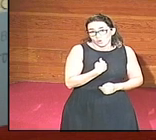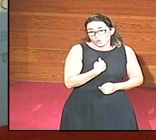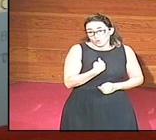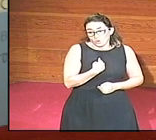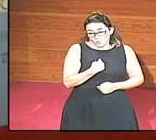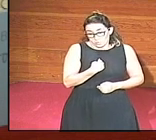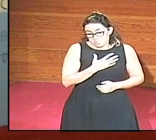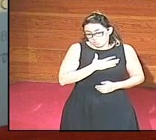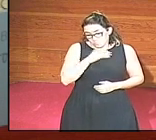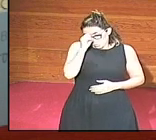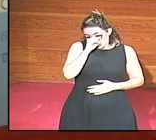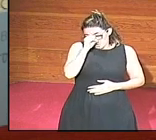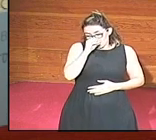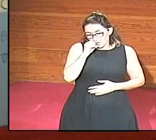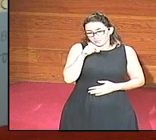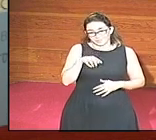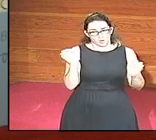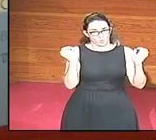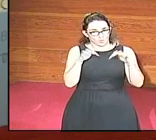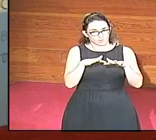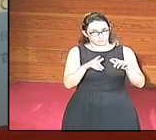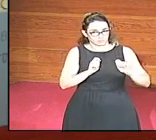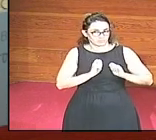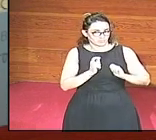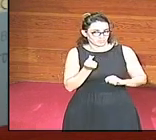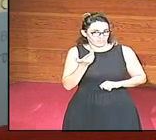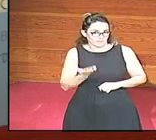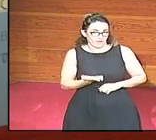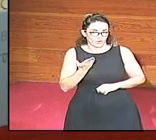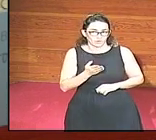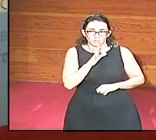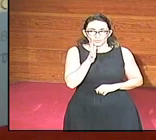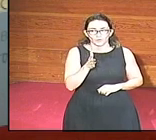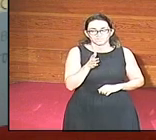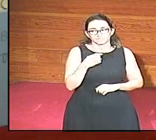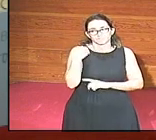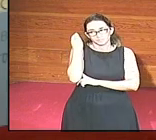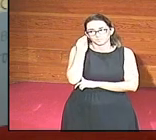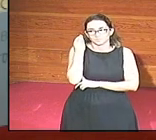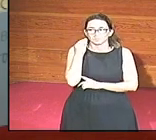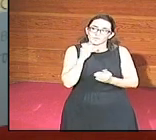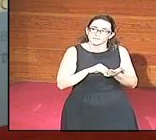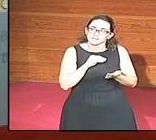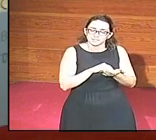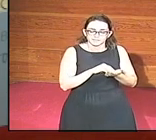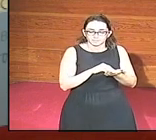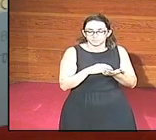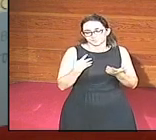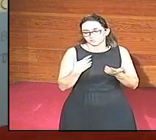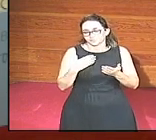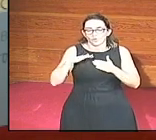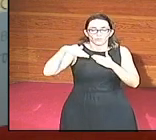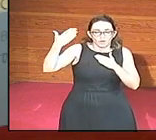estos encuentros me sirven de mucho porque pienso que muchas veces, bueno, pues también al trabajar para medios de